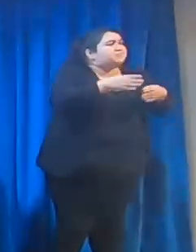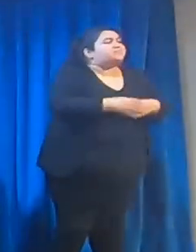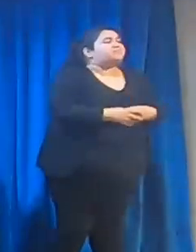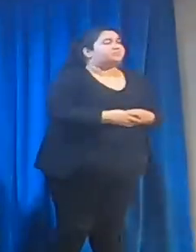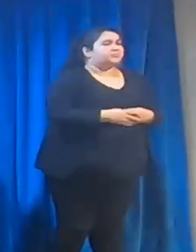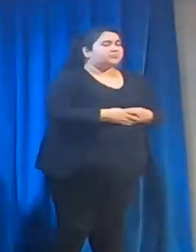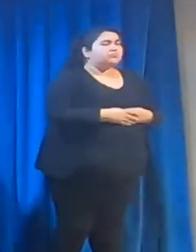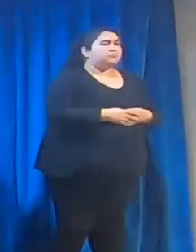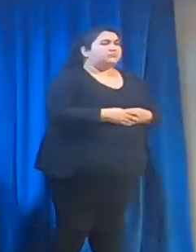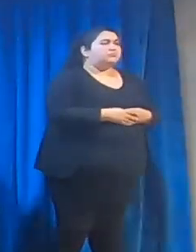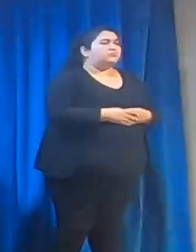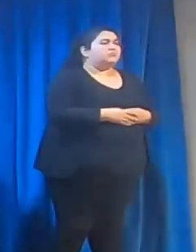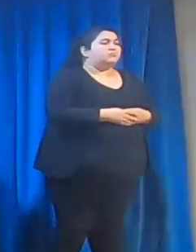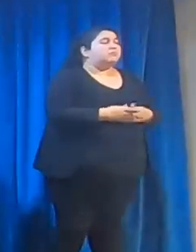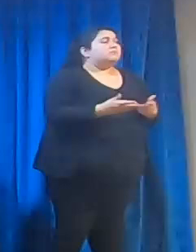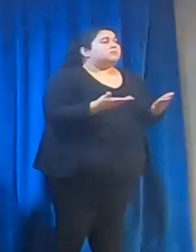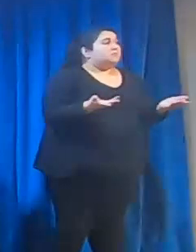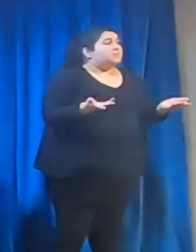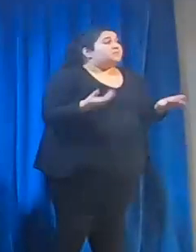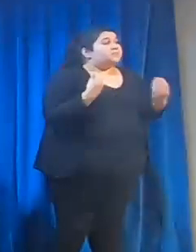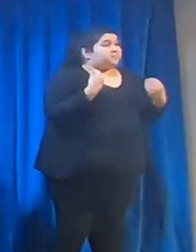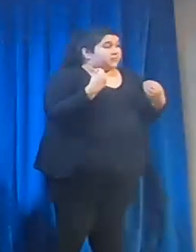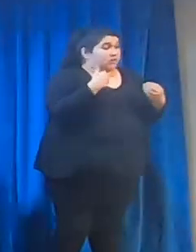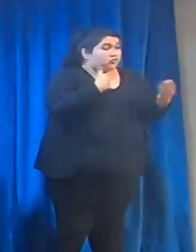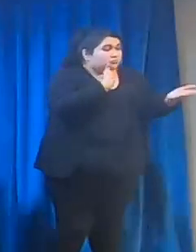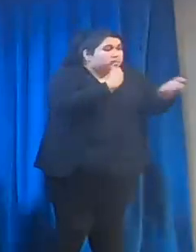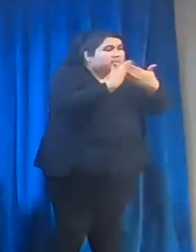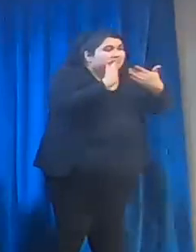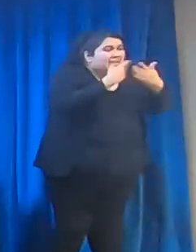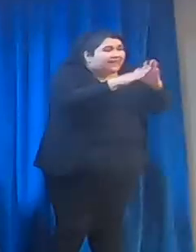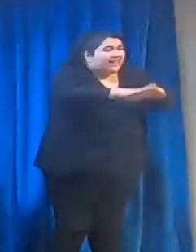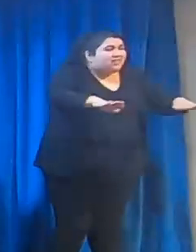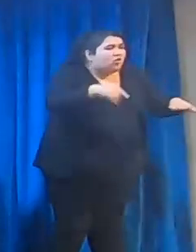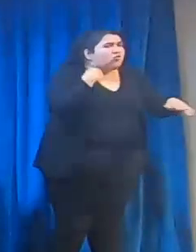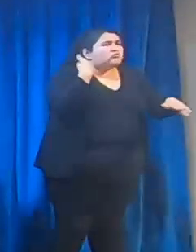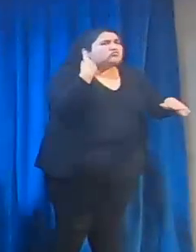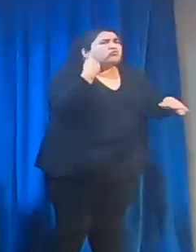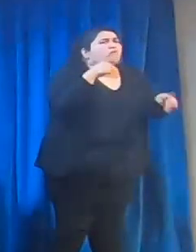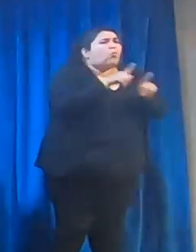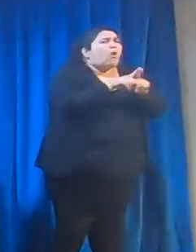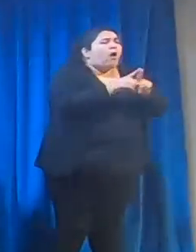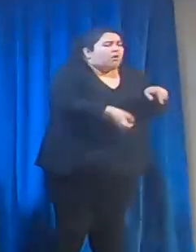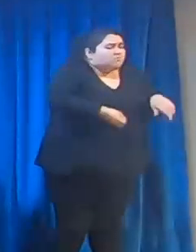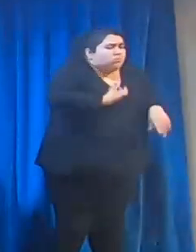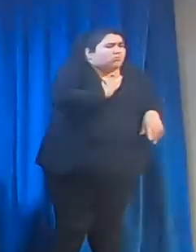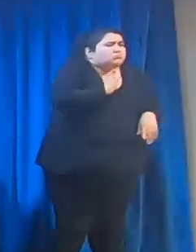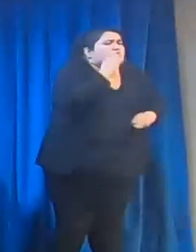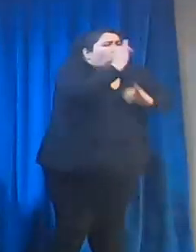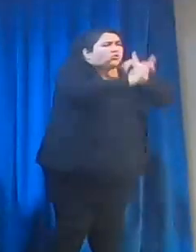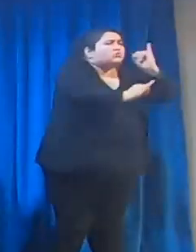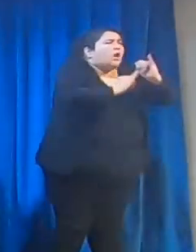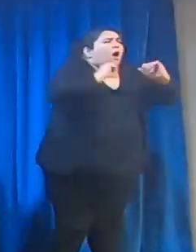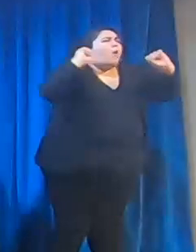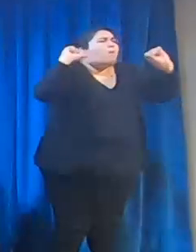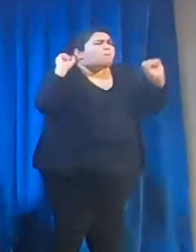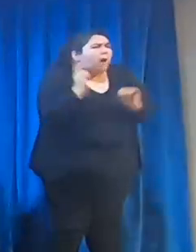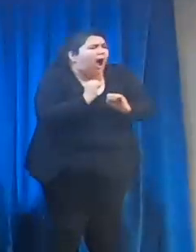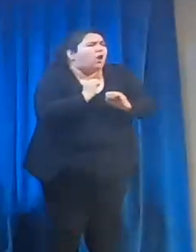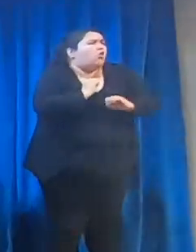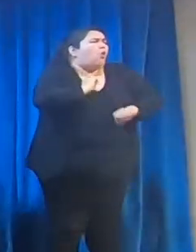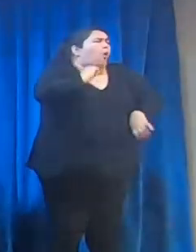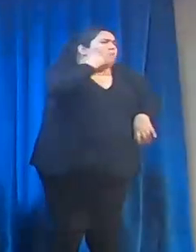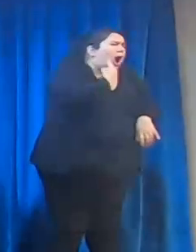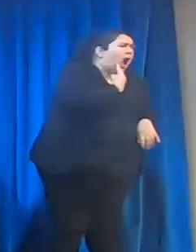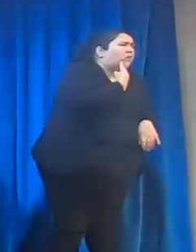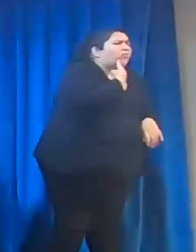¿no? Los chicos, cuando yo hablo con ellos, me dicen, no es que no contamos lo que pasa porque hay un malo, porque aparentemente hay un